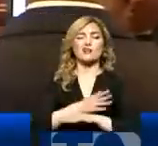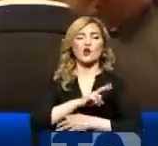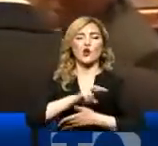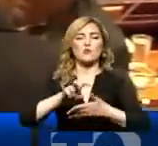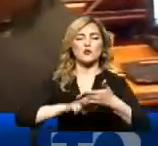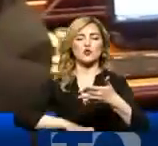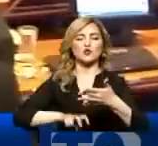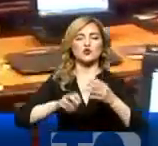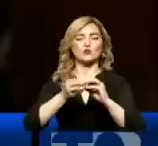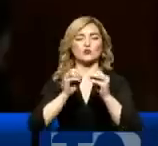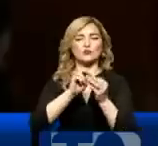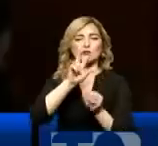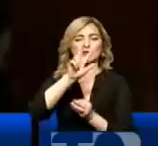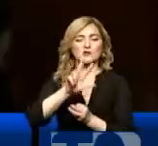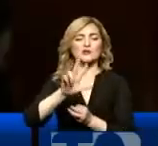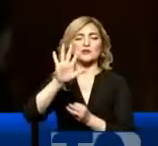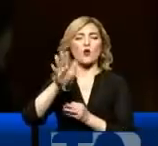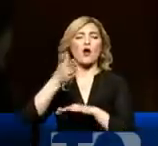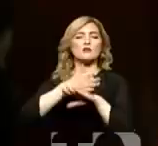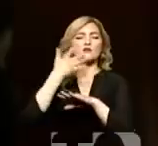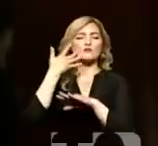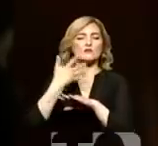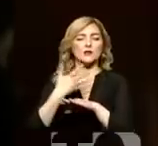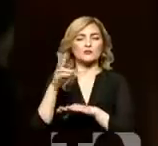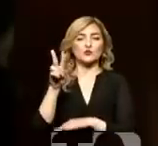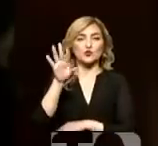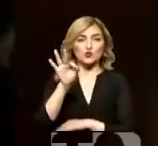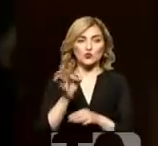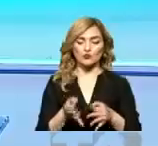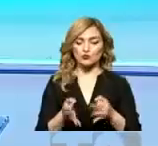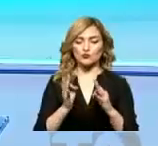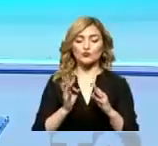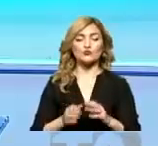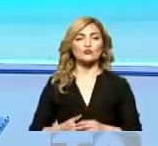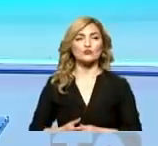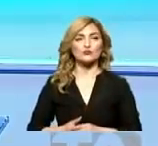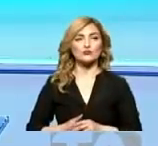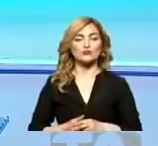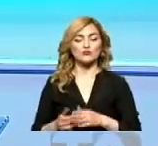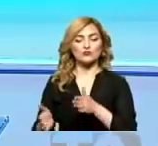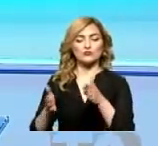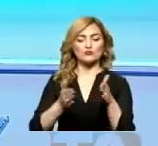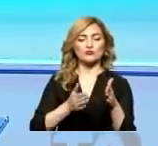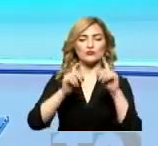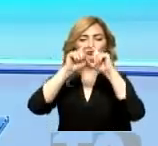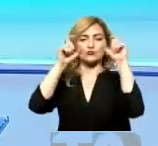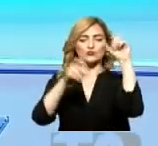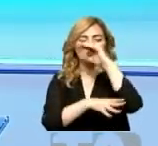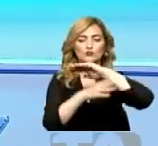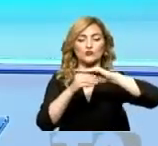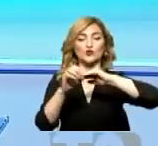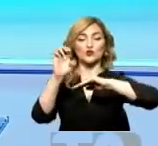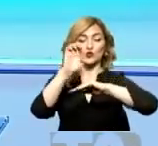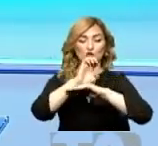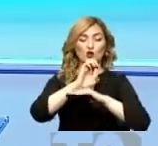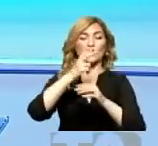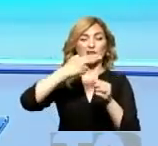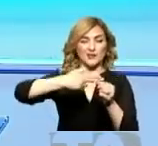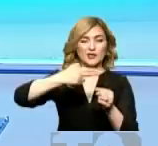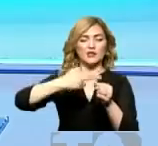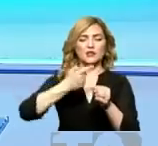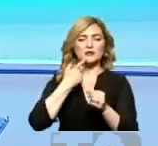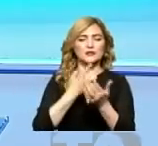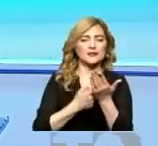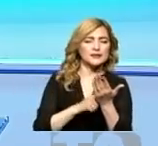País, el 29 de febrero. En Quito, Andrea Samaniego, 24 horas. Petroecuador analiza la posibilidad de dar en concesión